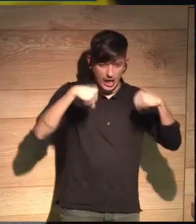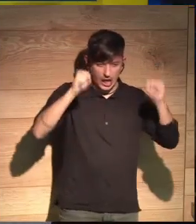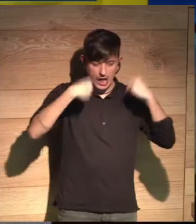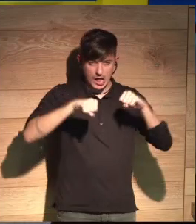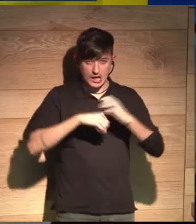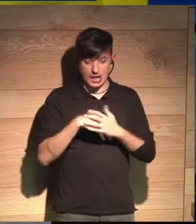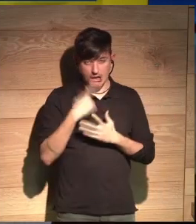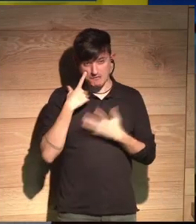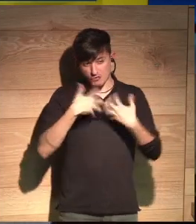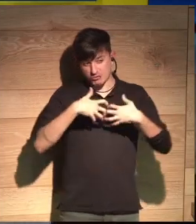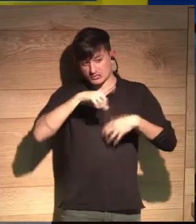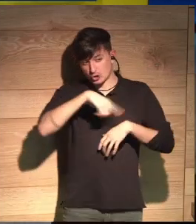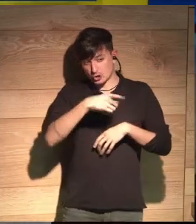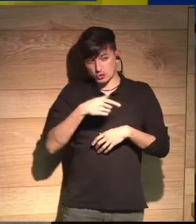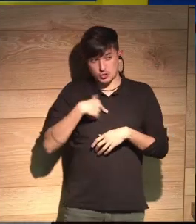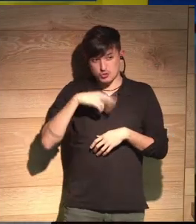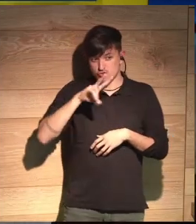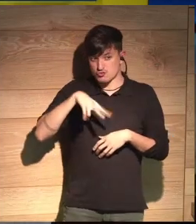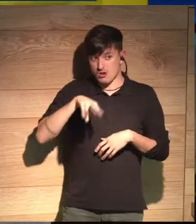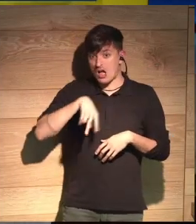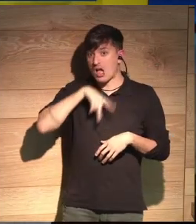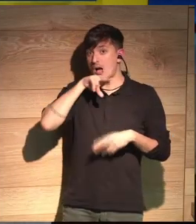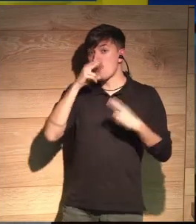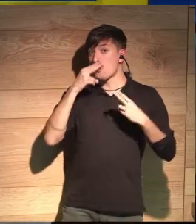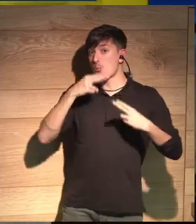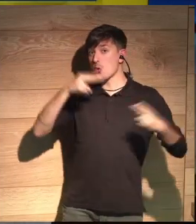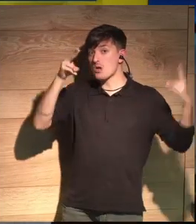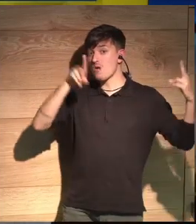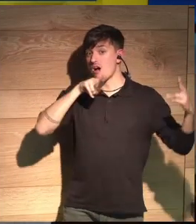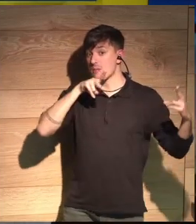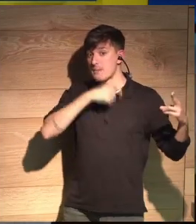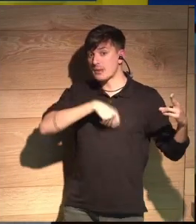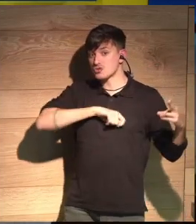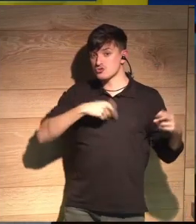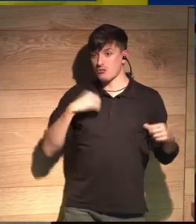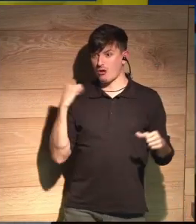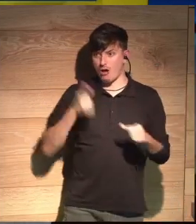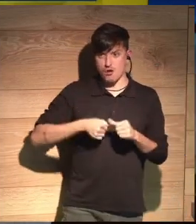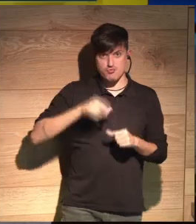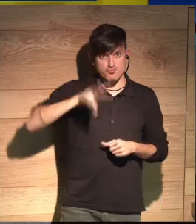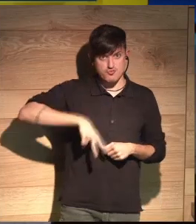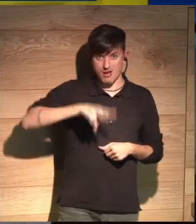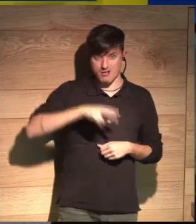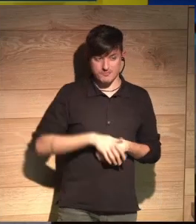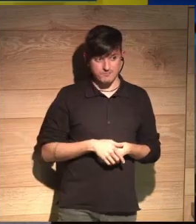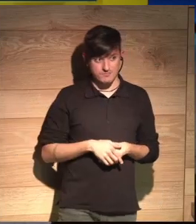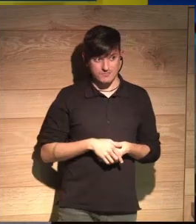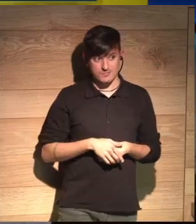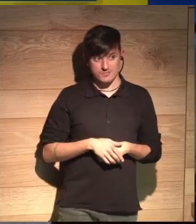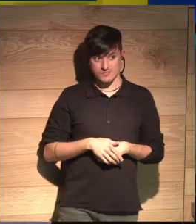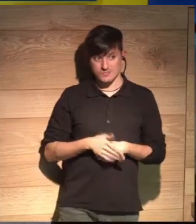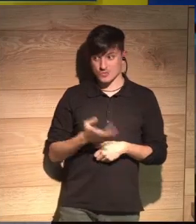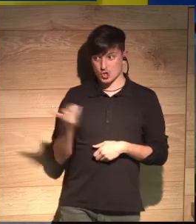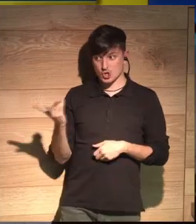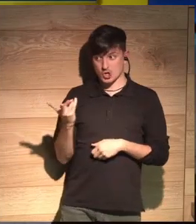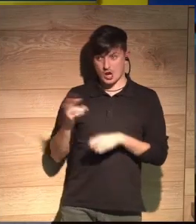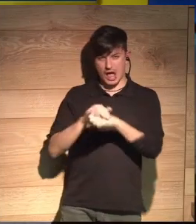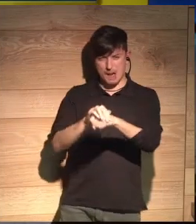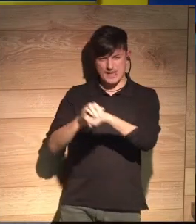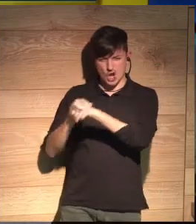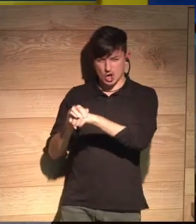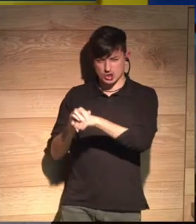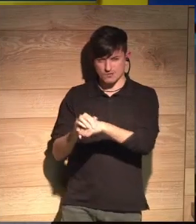nunca hizo en alguna hablado públicamente en español ahora vamos a ver vamos a ver ellos son dos grandes amigos